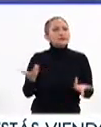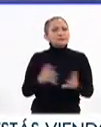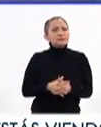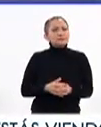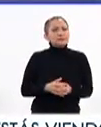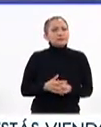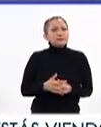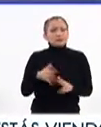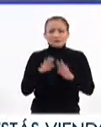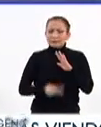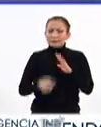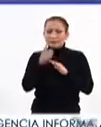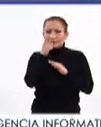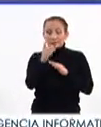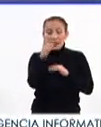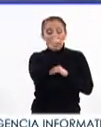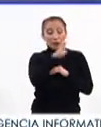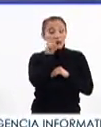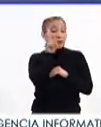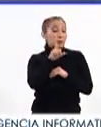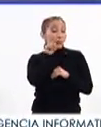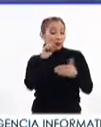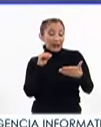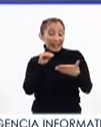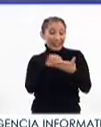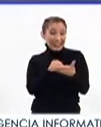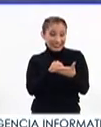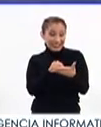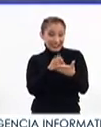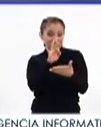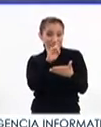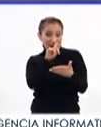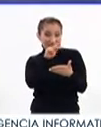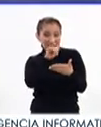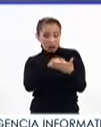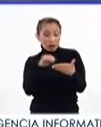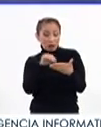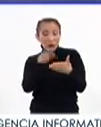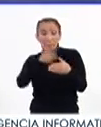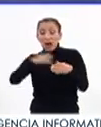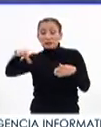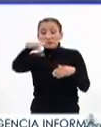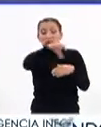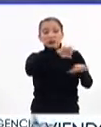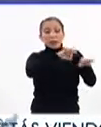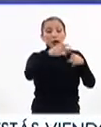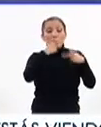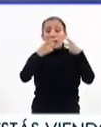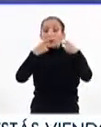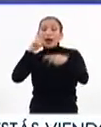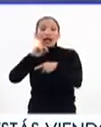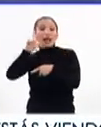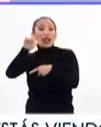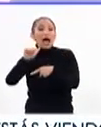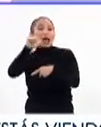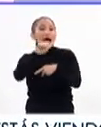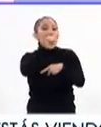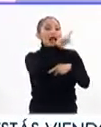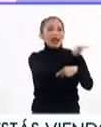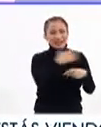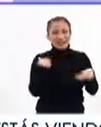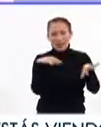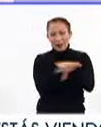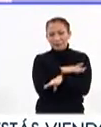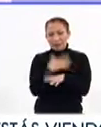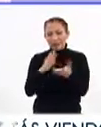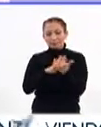pues esencial lo que dice, ¿no? El lenguaje femenino, adoptarlo, incrementarlo, por ejemplo, en el sector laboral. Sí, justo, la manera en que ha